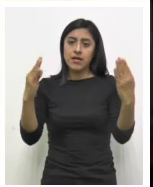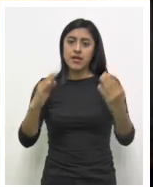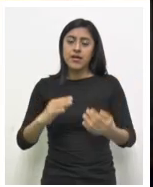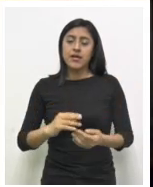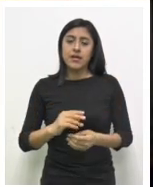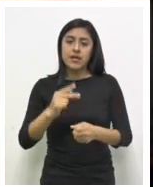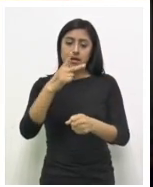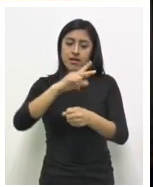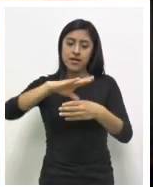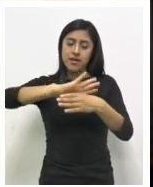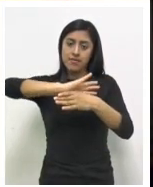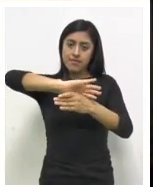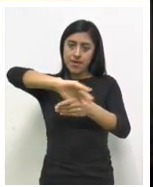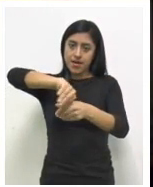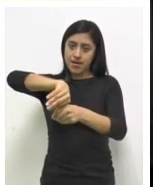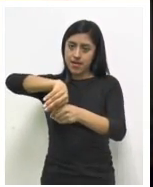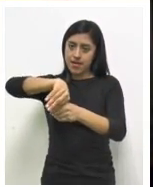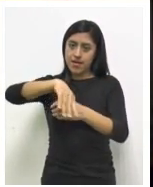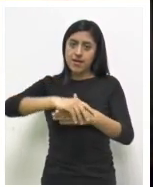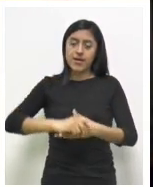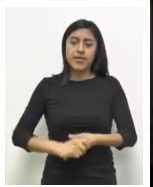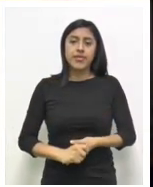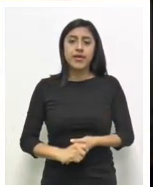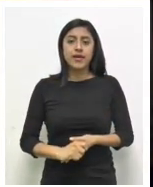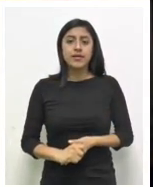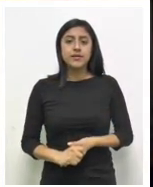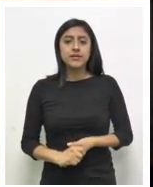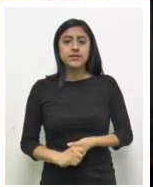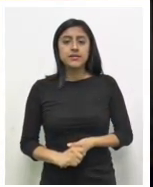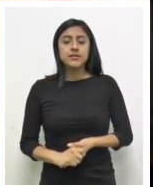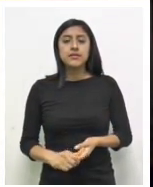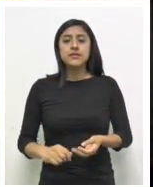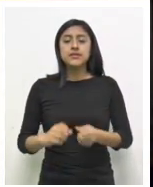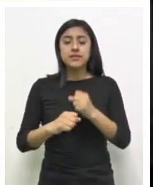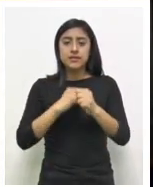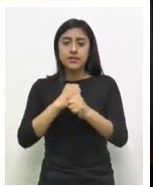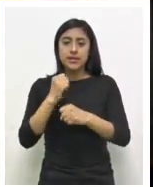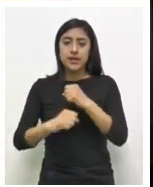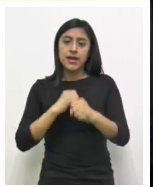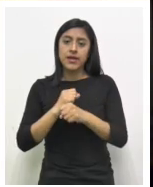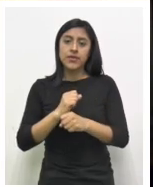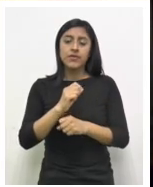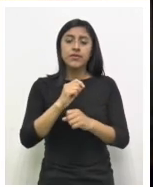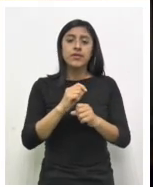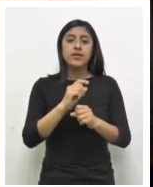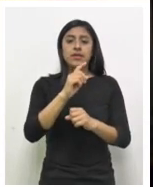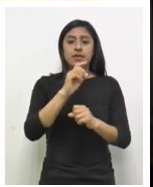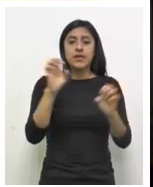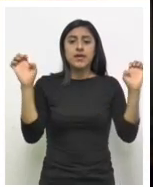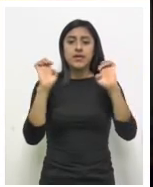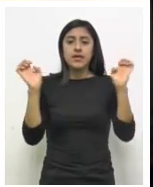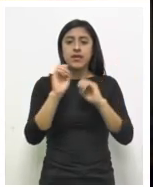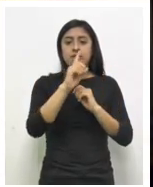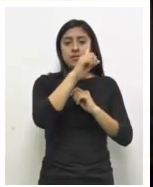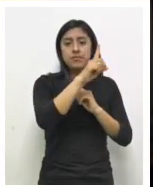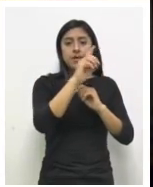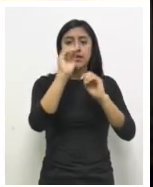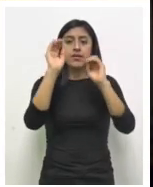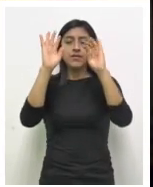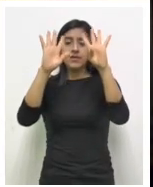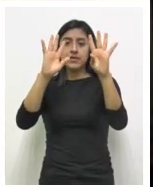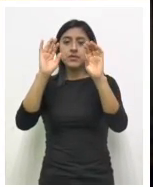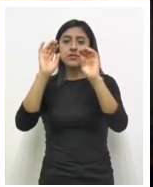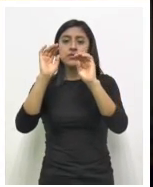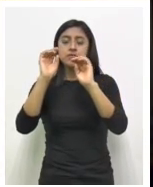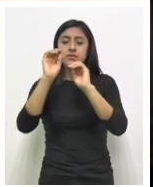embajada y lo mandó él como primer embajador. Eso fue hasta finales del año 53. En